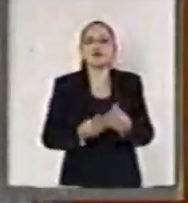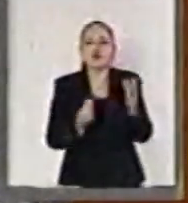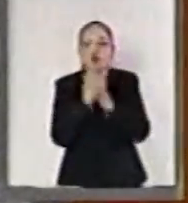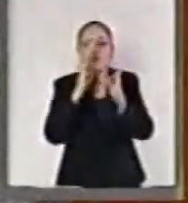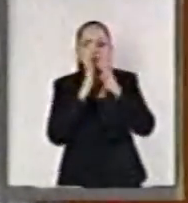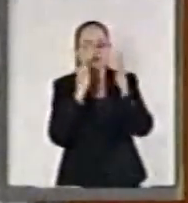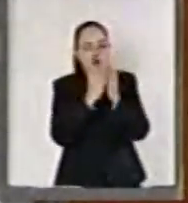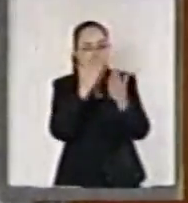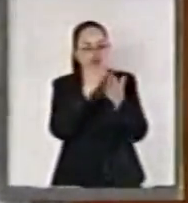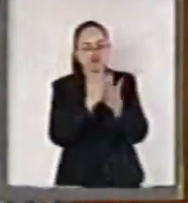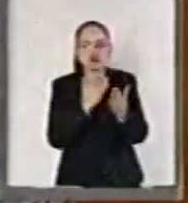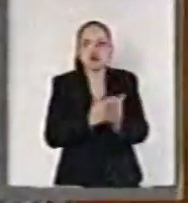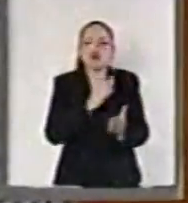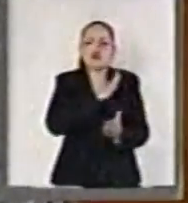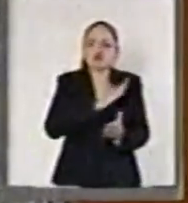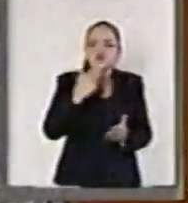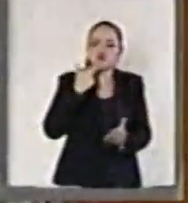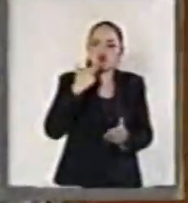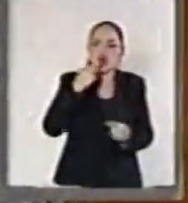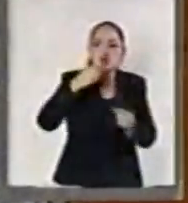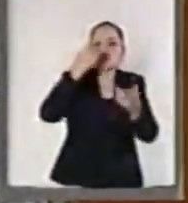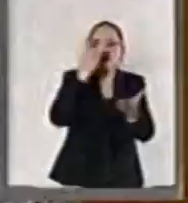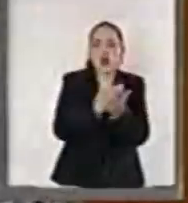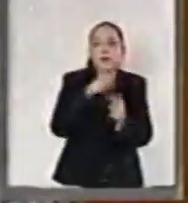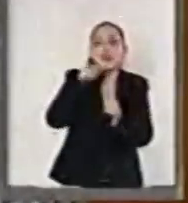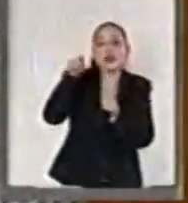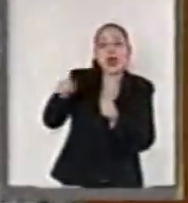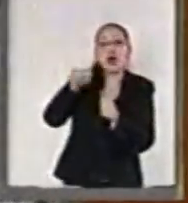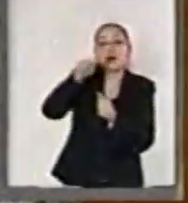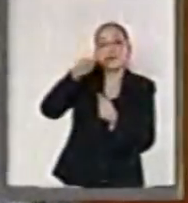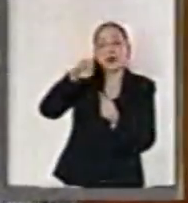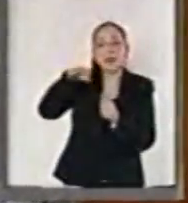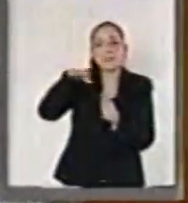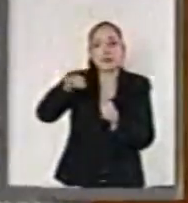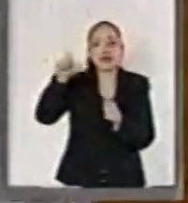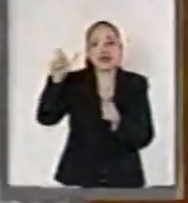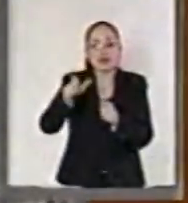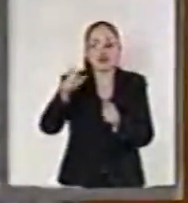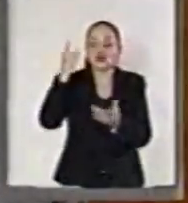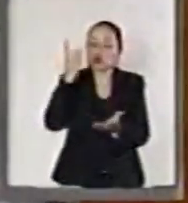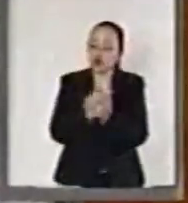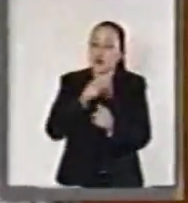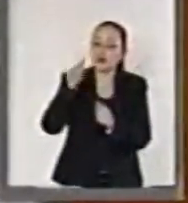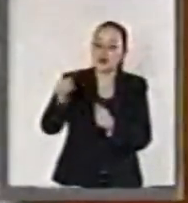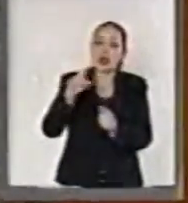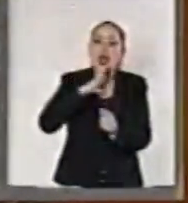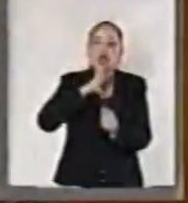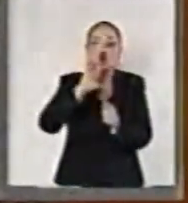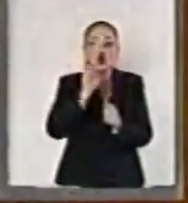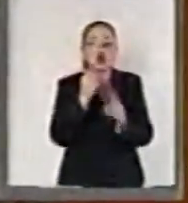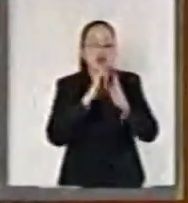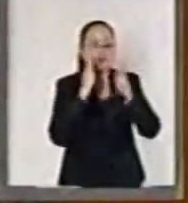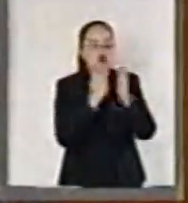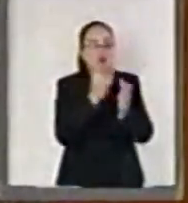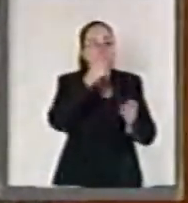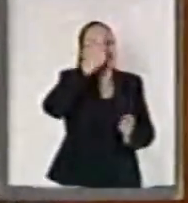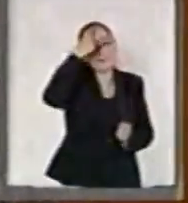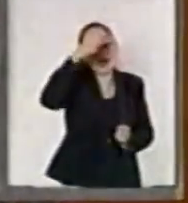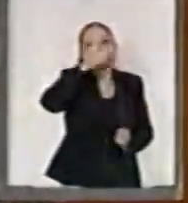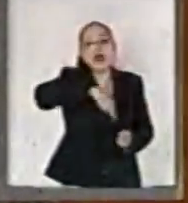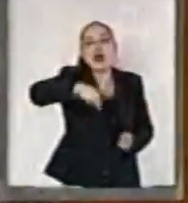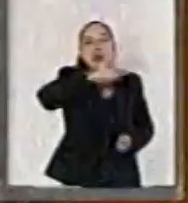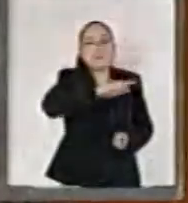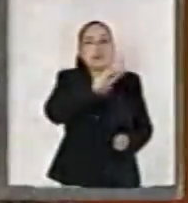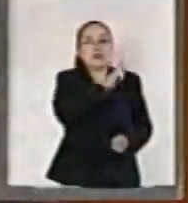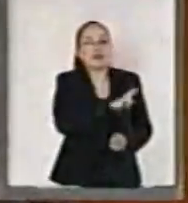metodología es aplicable únicamente a Pemex, ya que la CRE emitió otra metodología a los privados, o sea